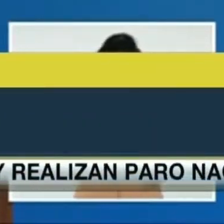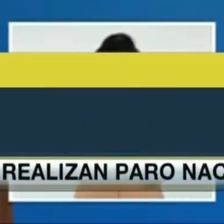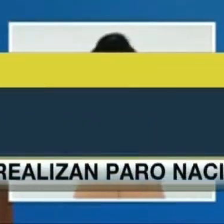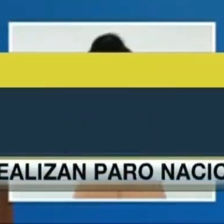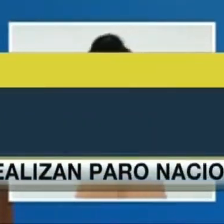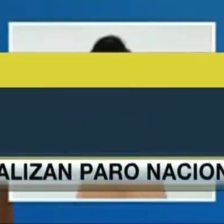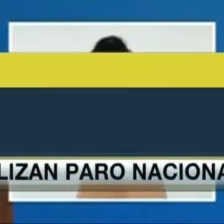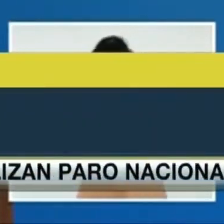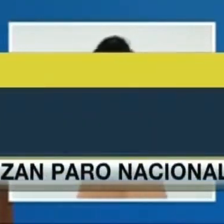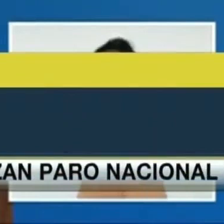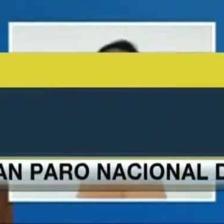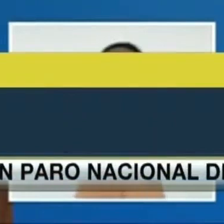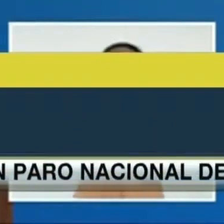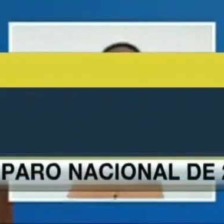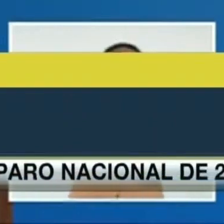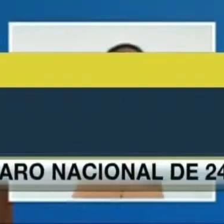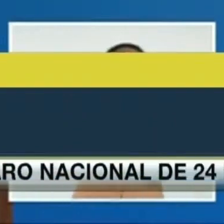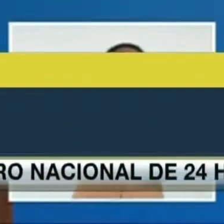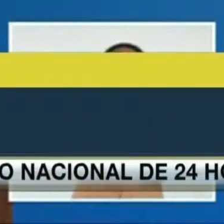y evidencia.